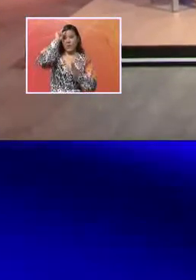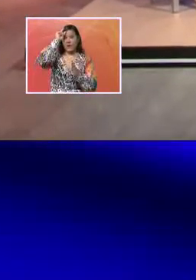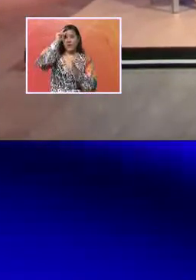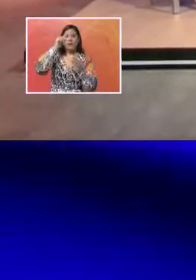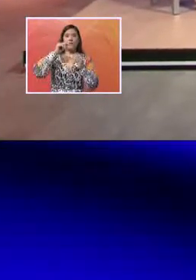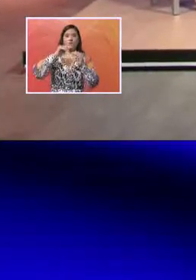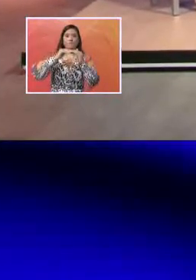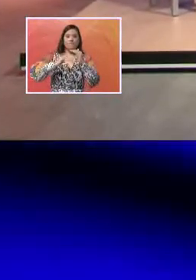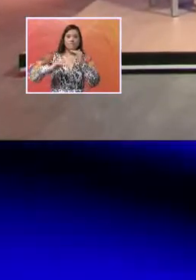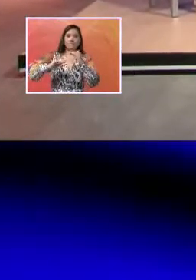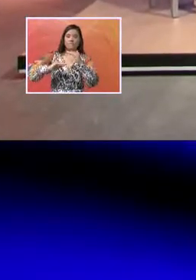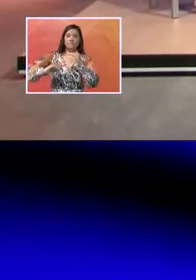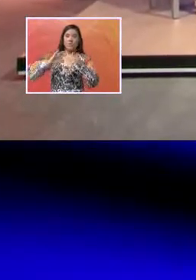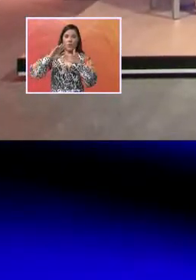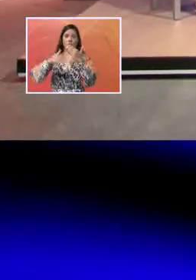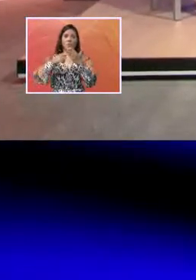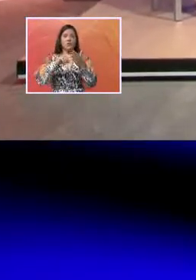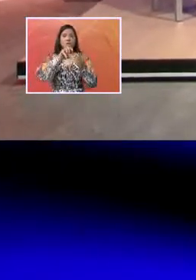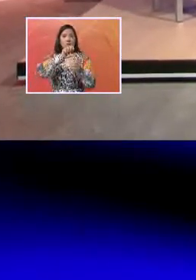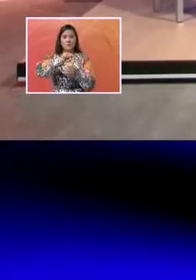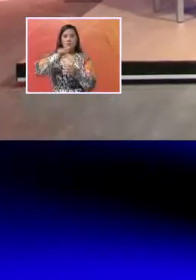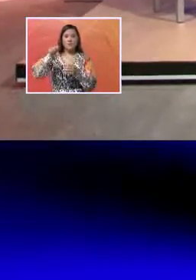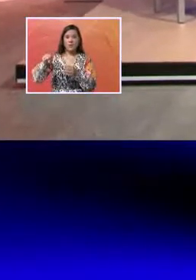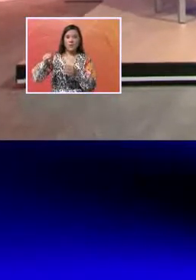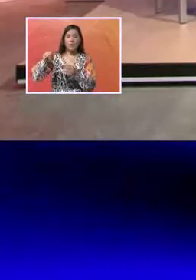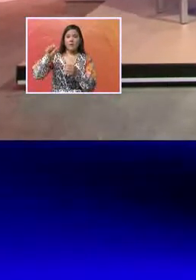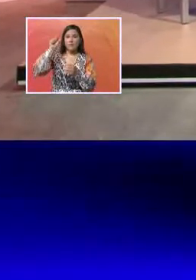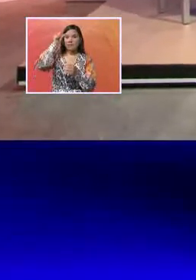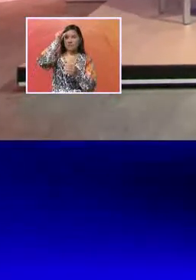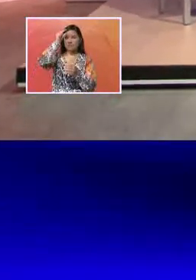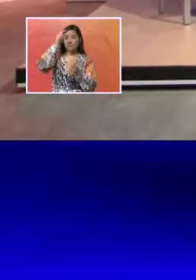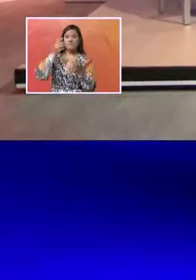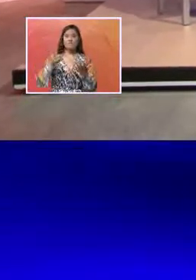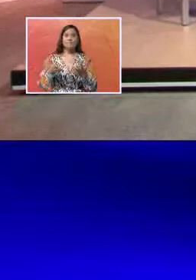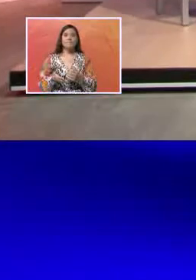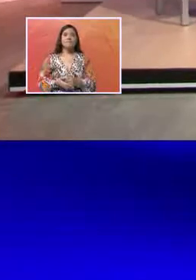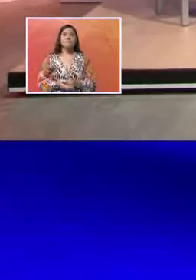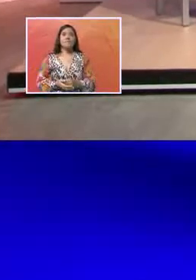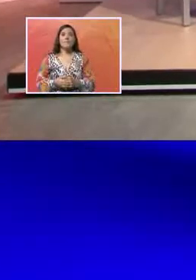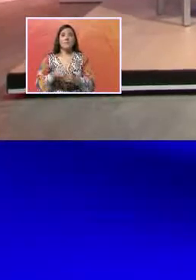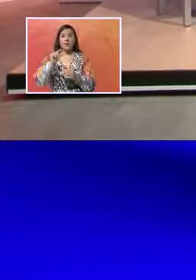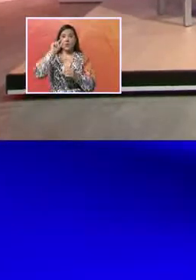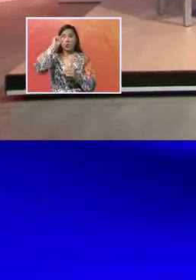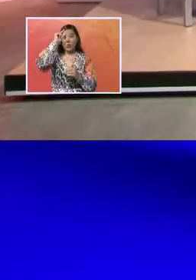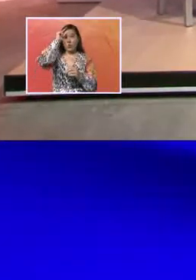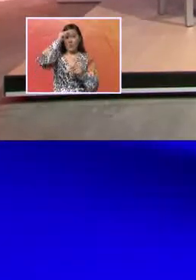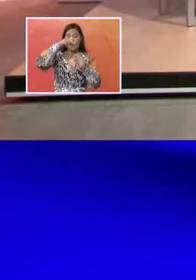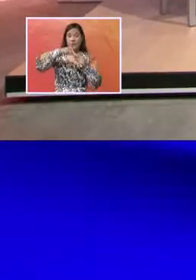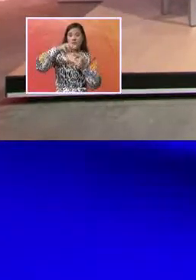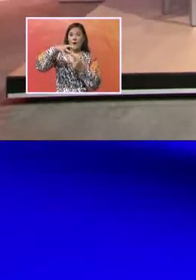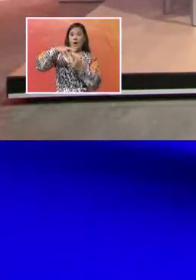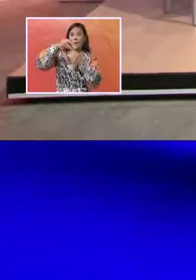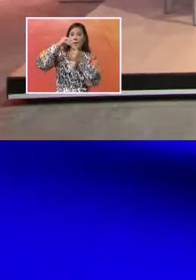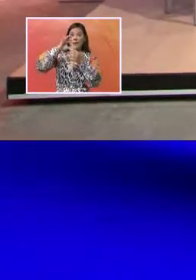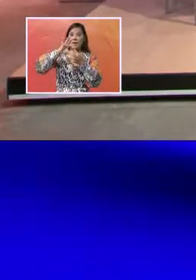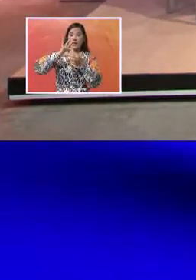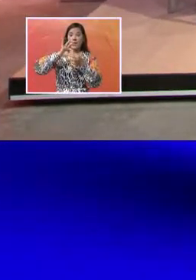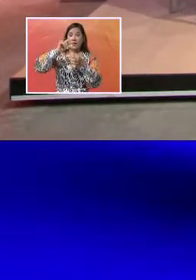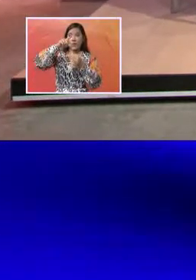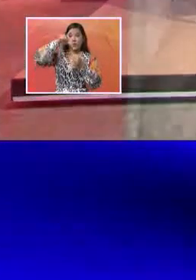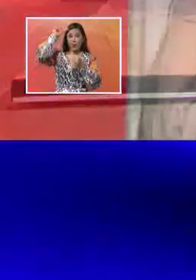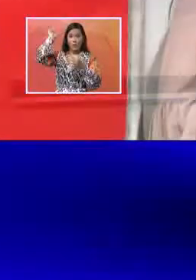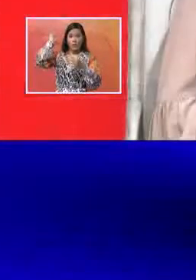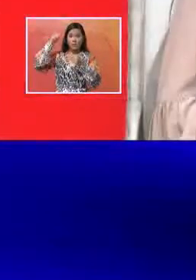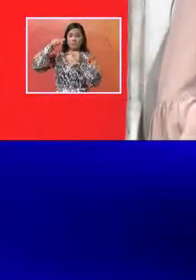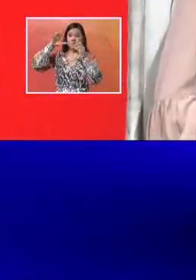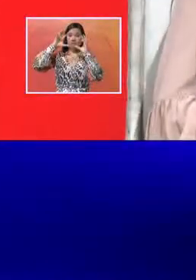marcado en que todo esto de la seguridad social tenga un punto en común mira desde el gobierno incluso en la campaña del presidente luís abinader